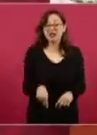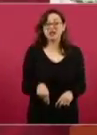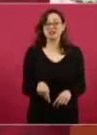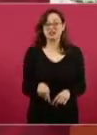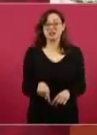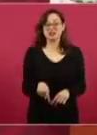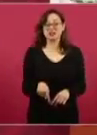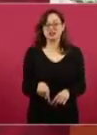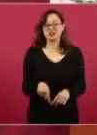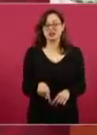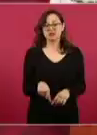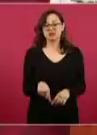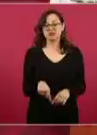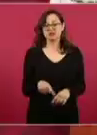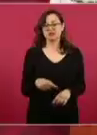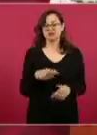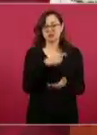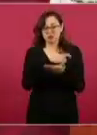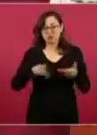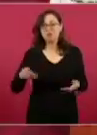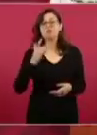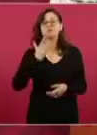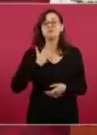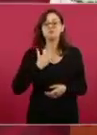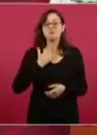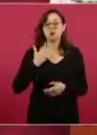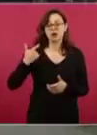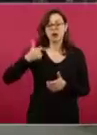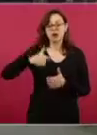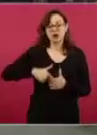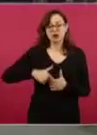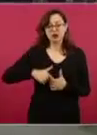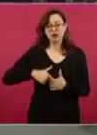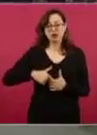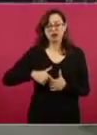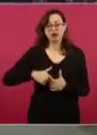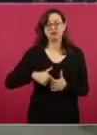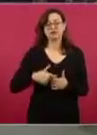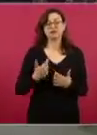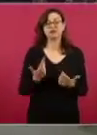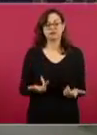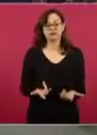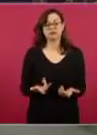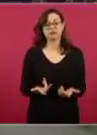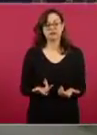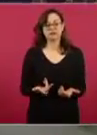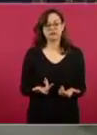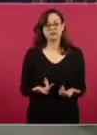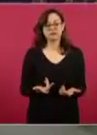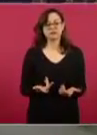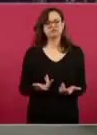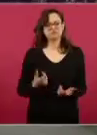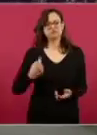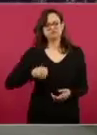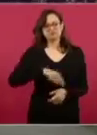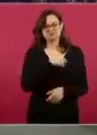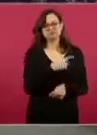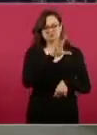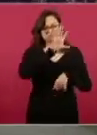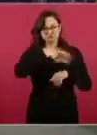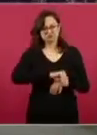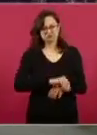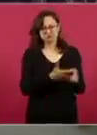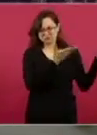las ciudades mexicanas de la frontera, y no lo vamos a impedir